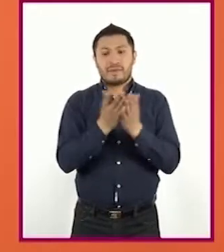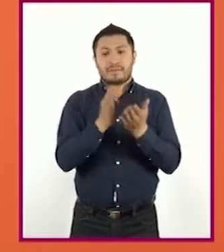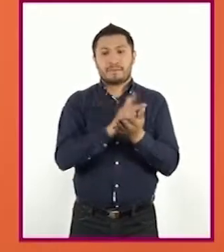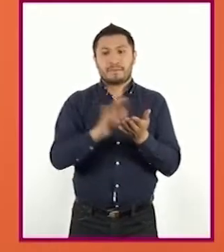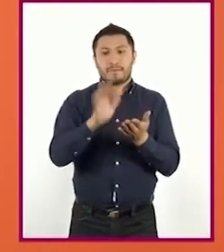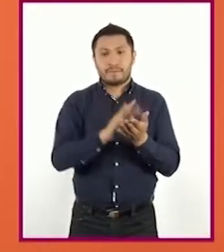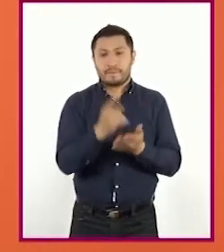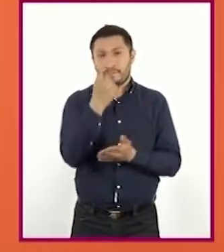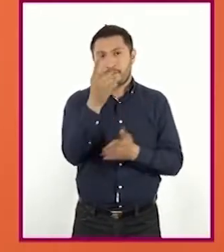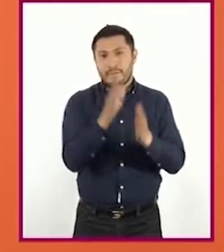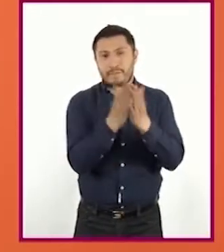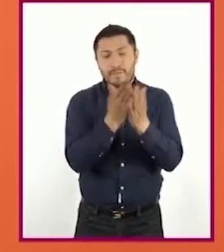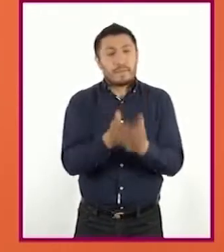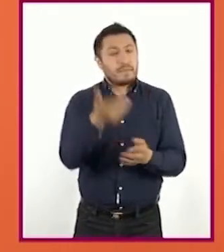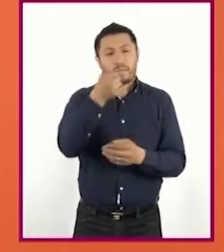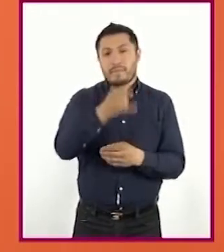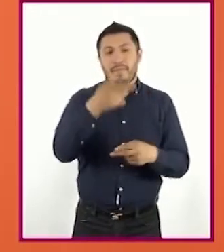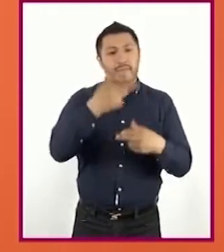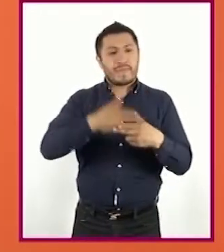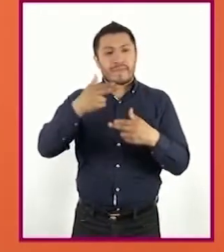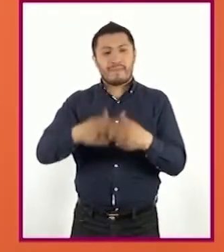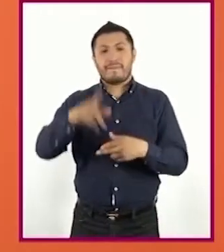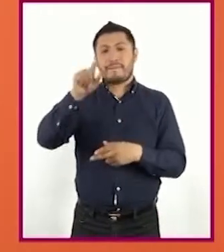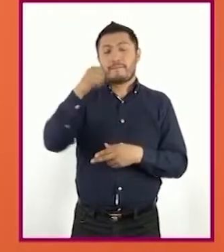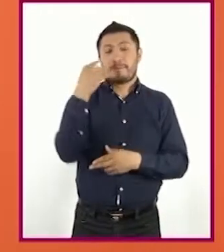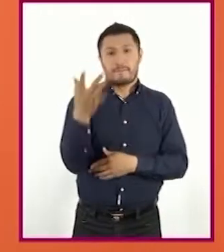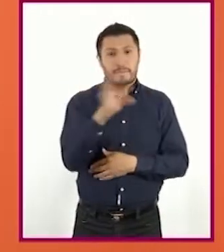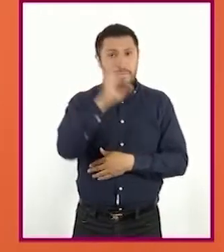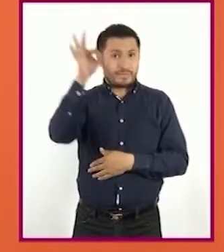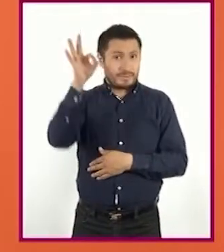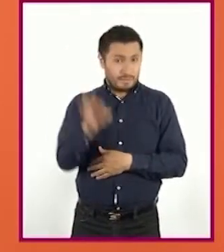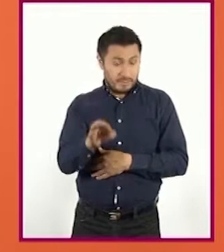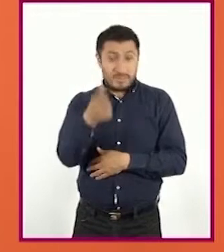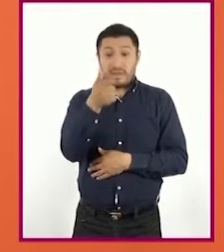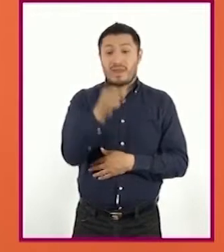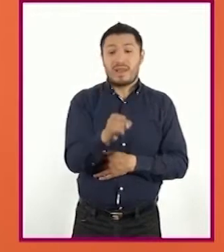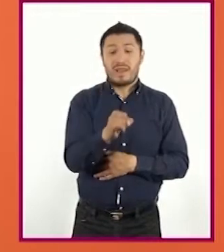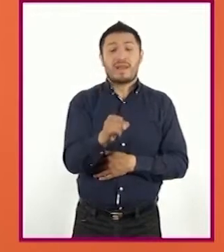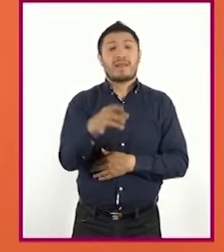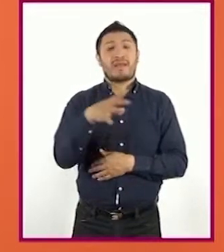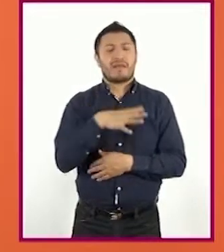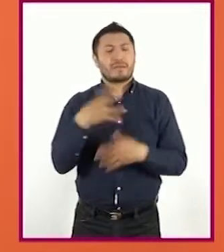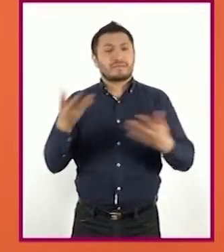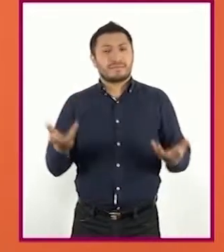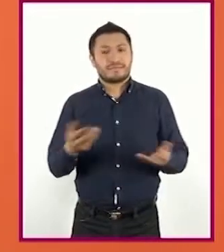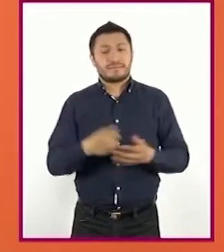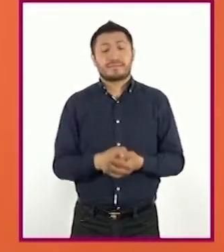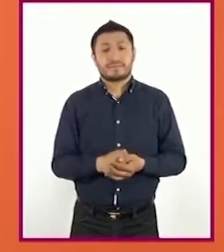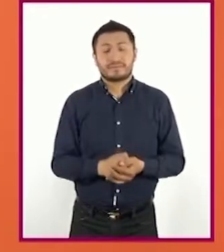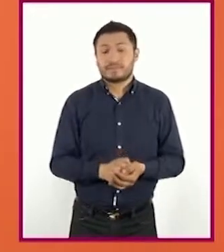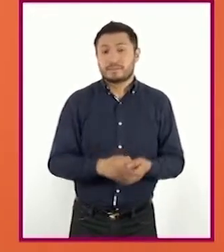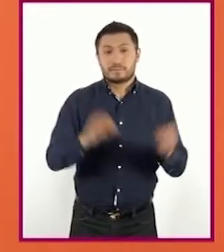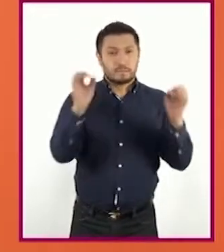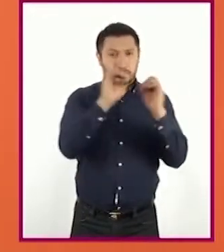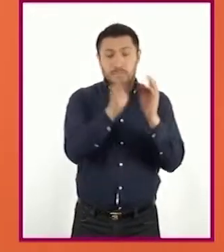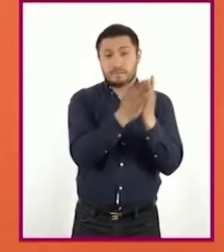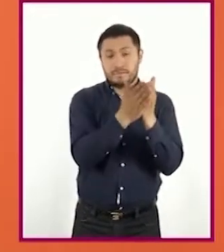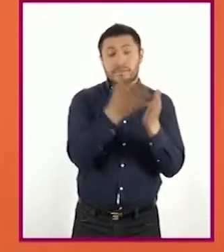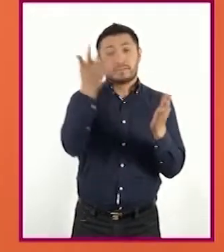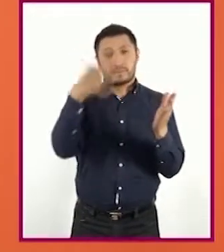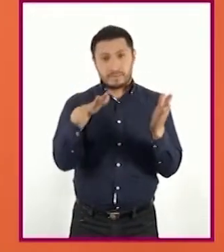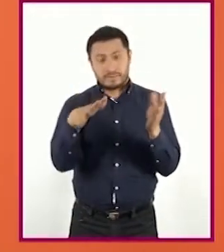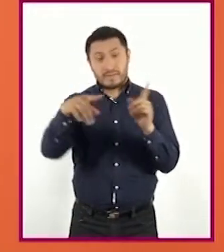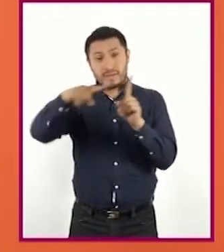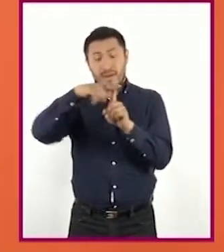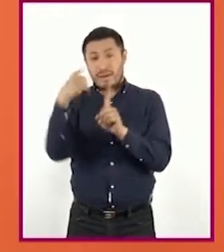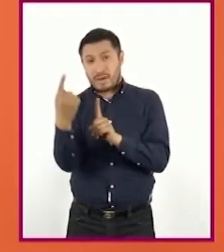así, hasta alcanzar el 75%. De este modo se tiene que ningún libro, 10,